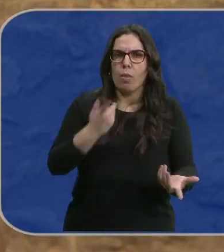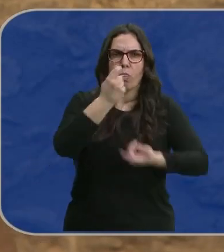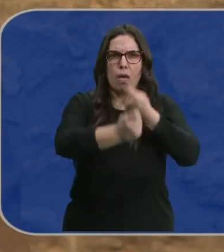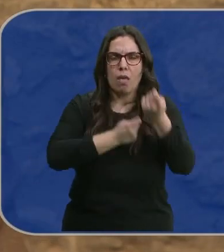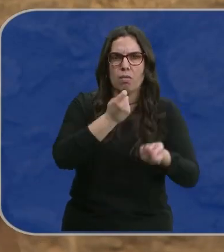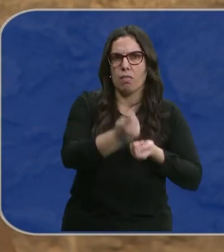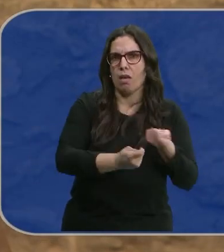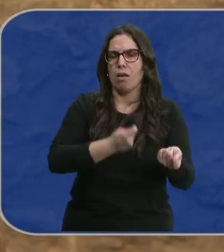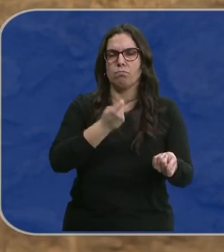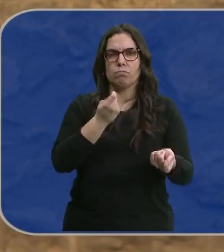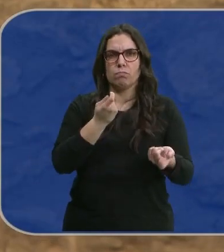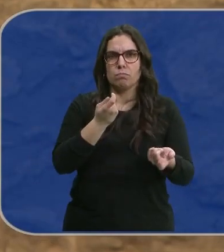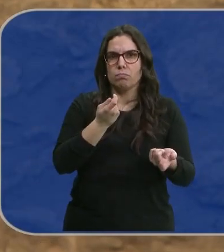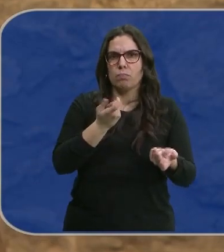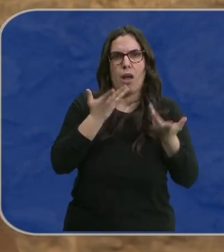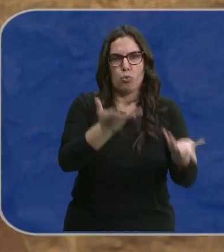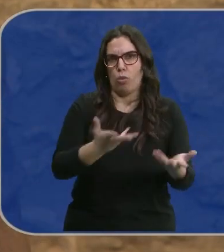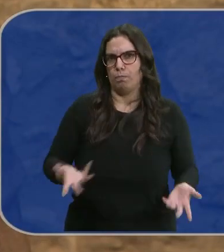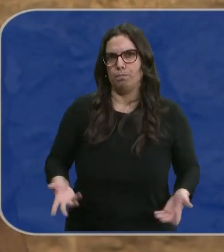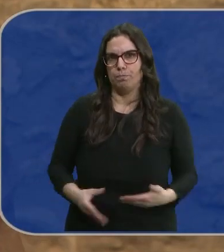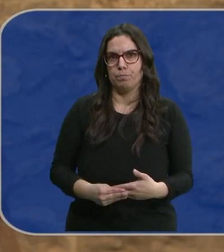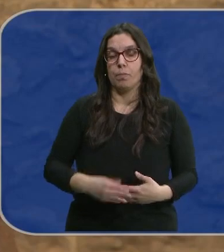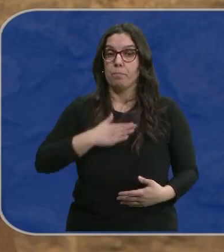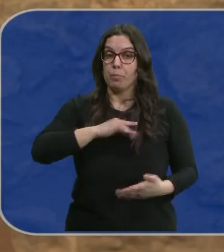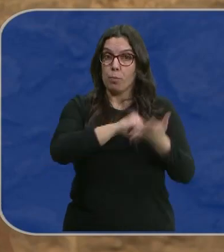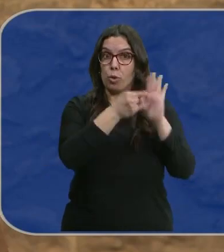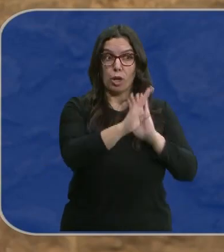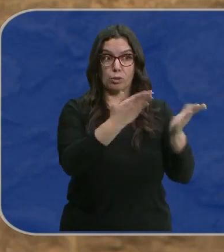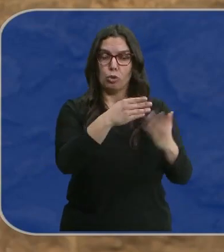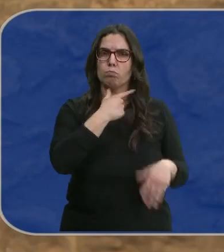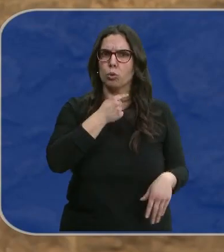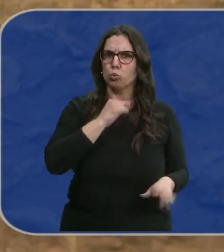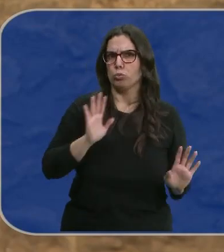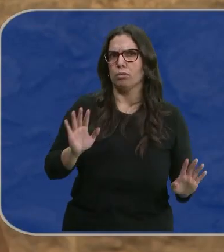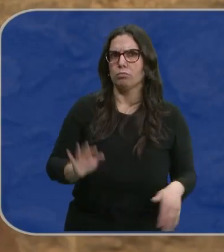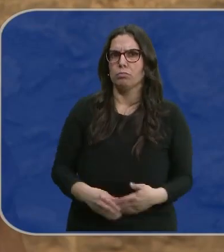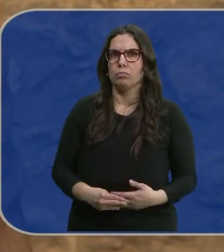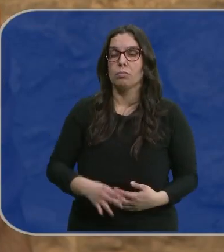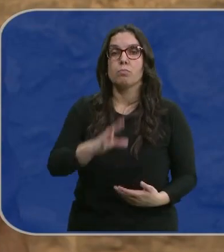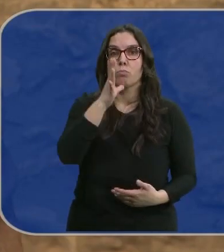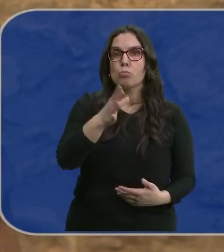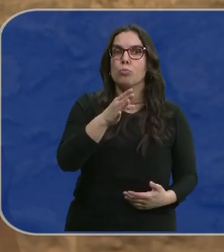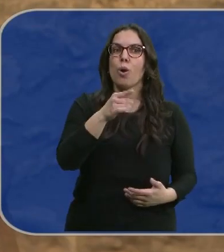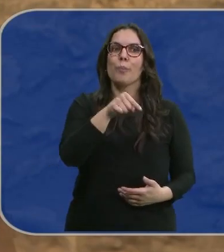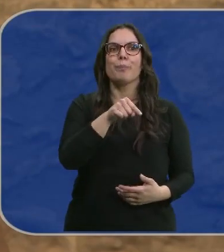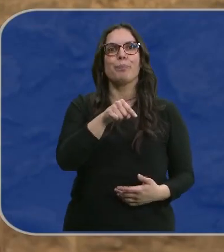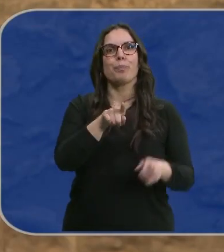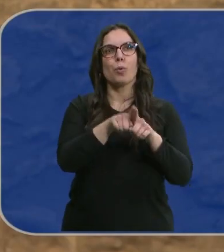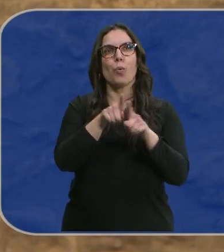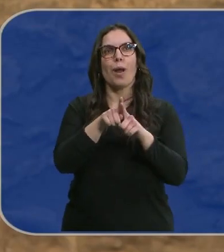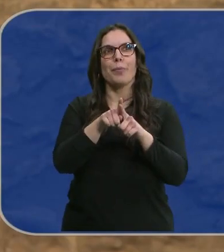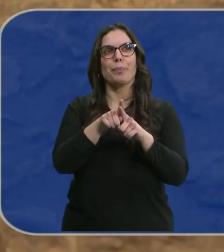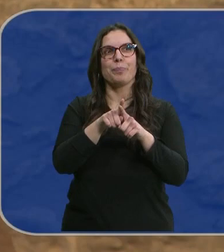aportar nuestra ayuda. A mí estos proyectos me gustan mucho, porque se unen aquí